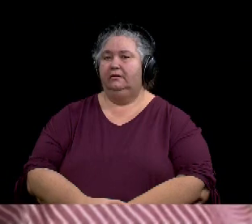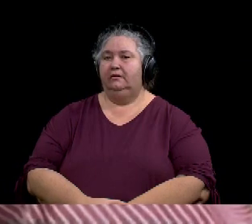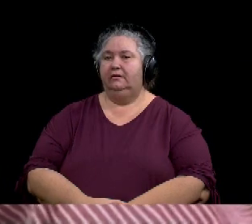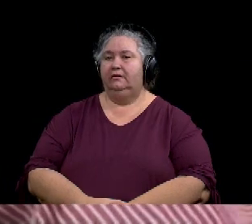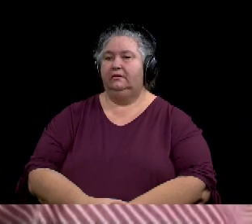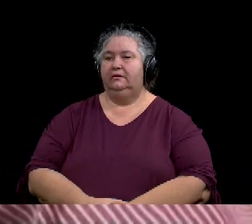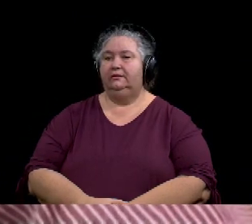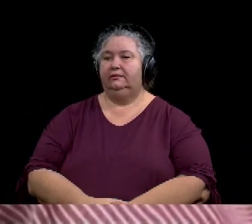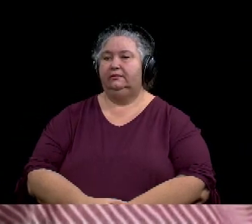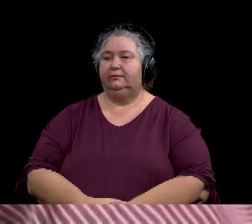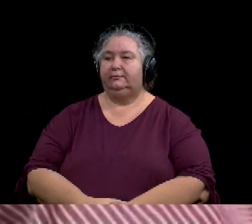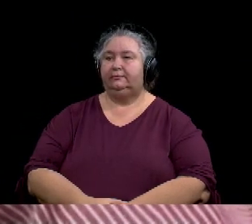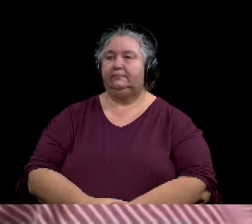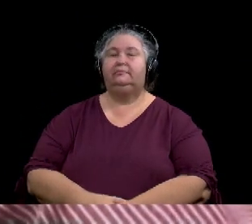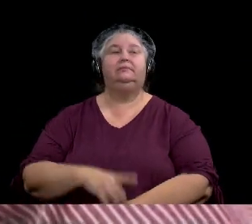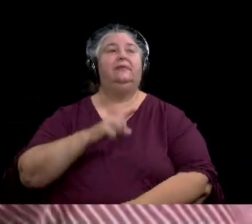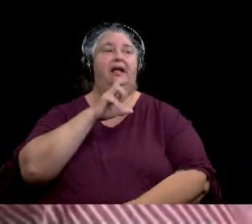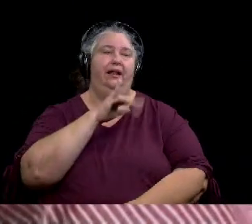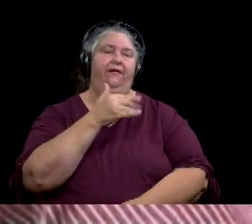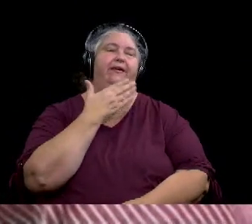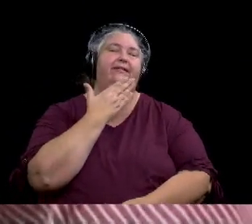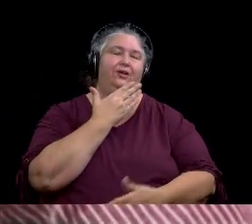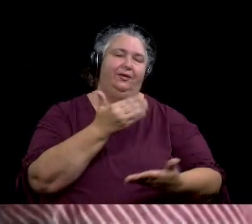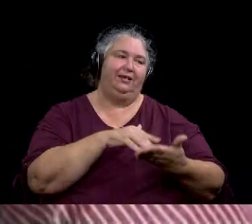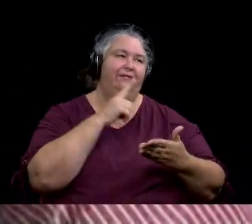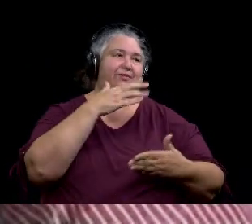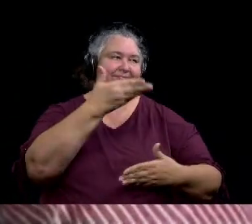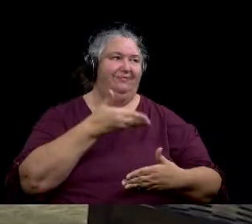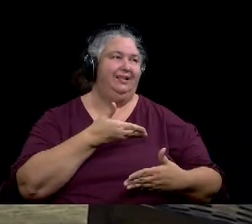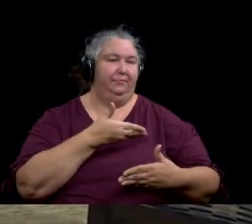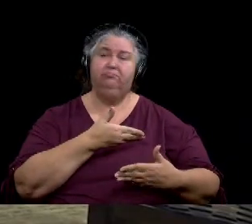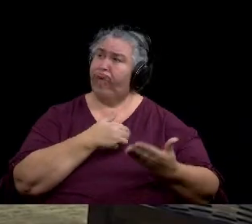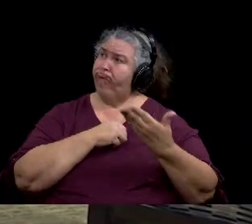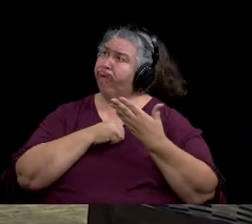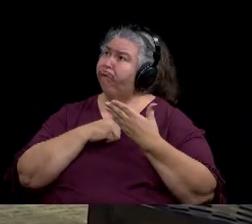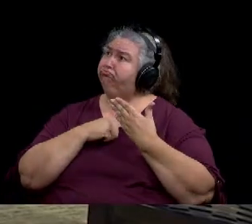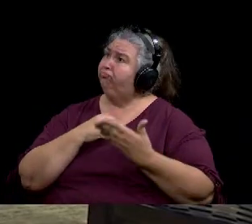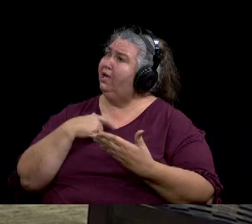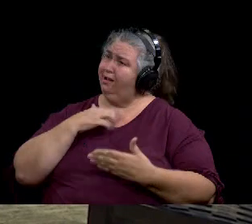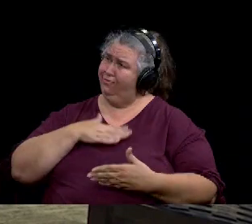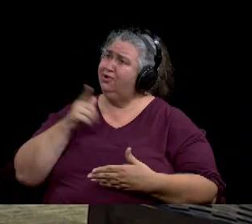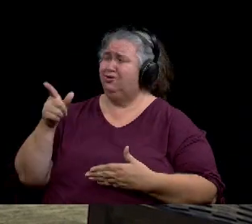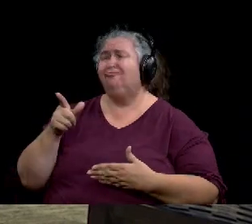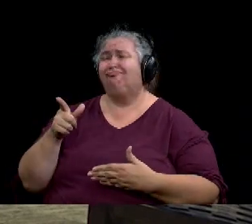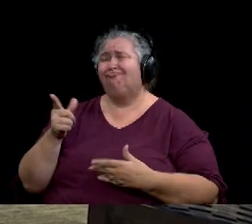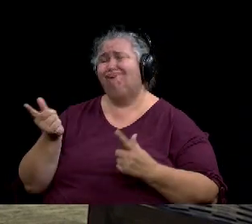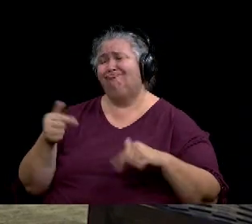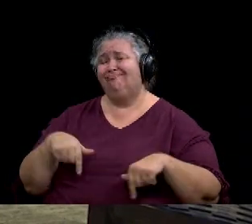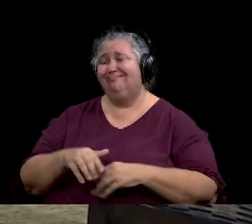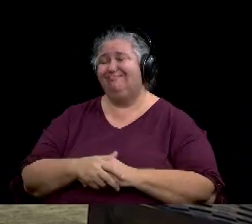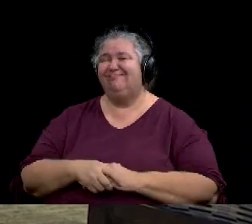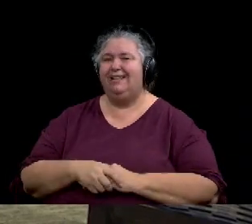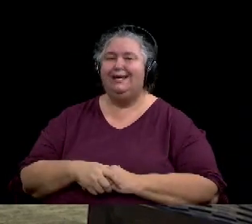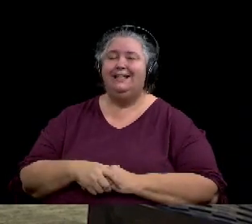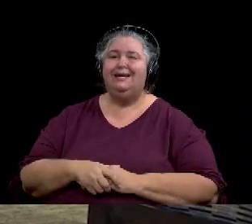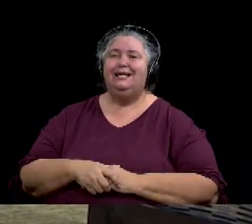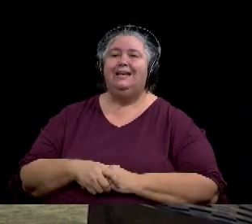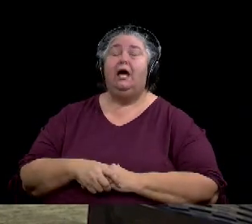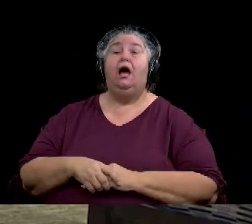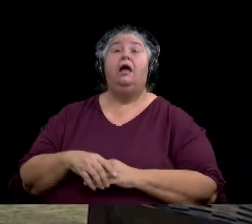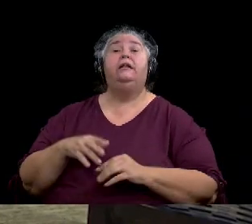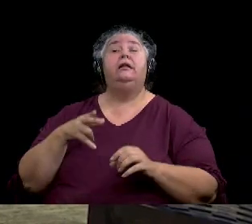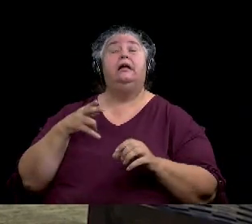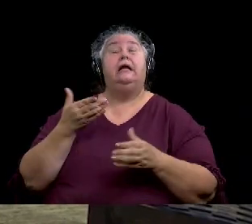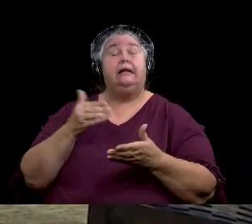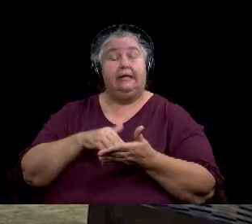wccc.tv. Larry, thank you again for the invitation. Thank you, sir. I appreciate you big time. Again, joining us again this week as